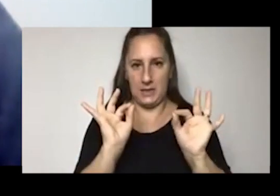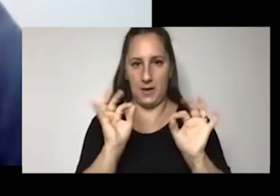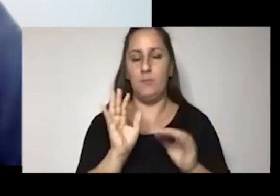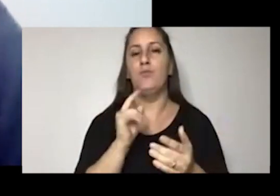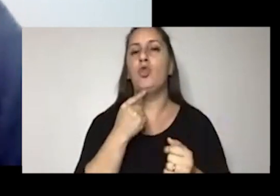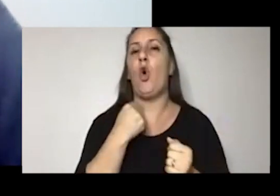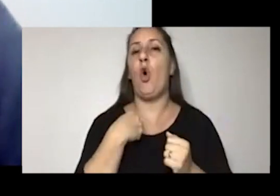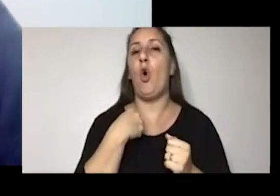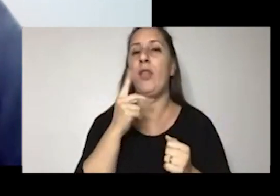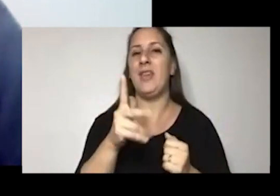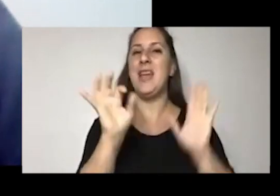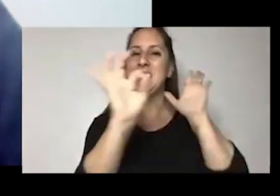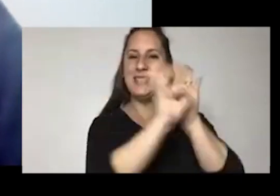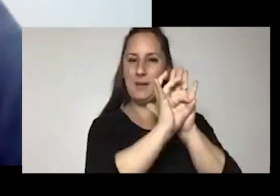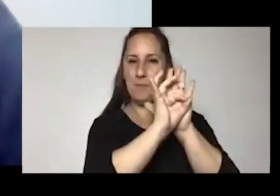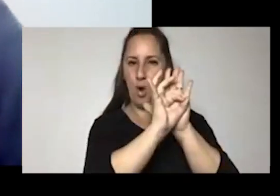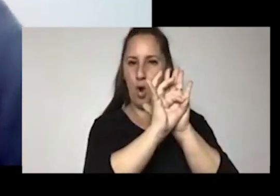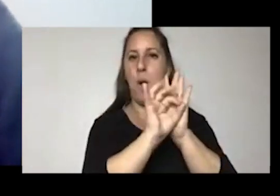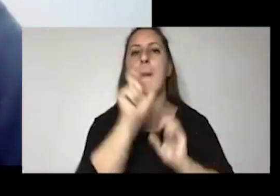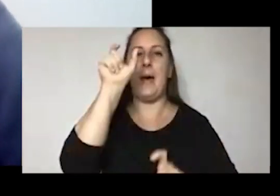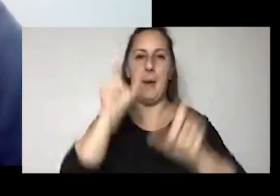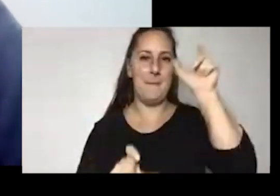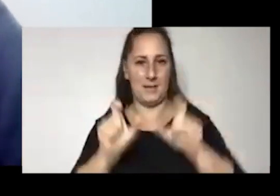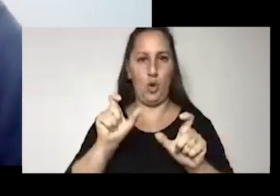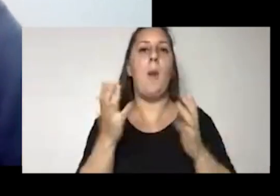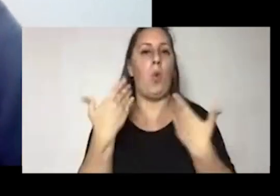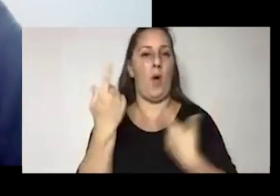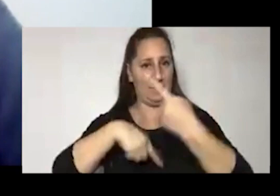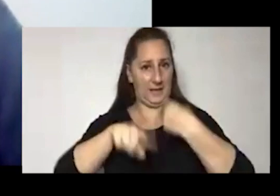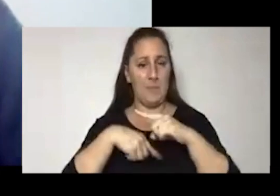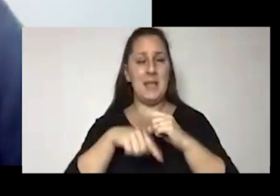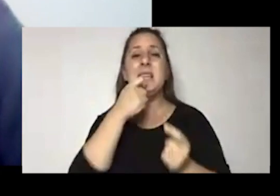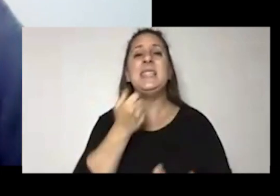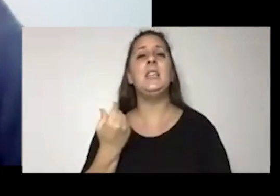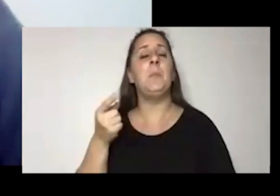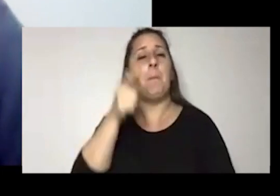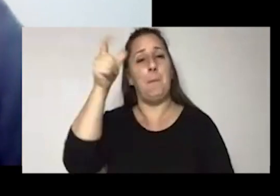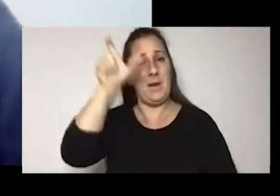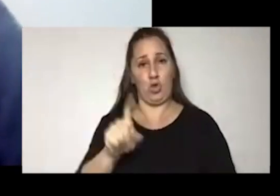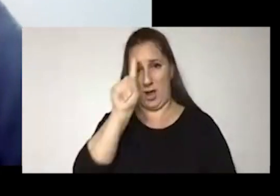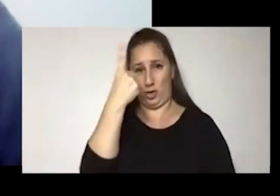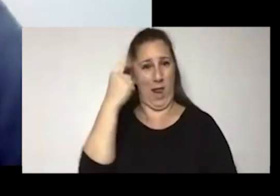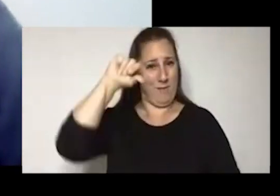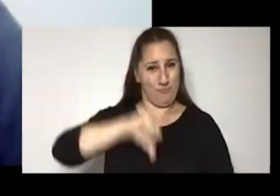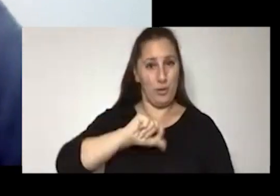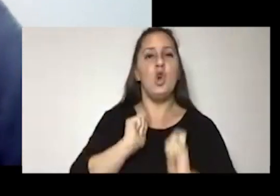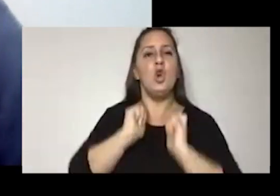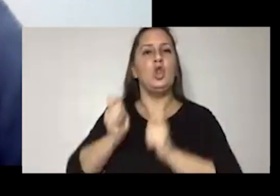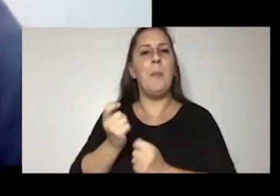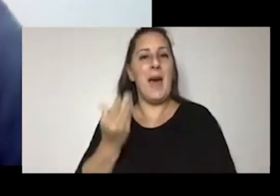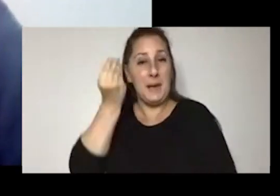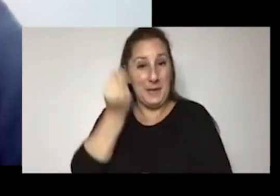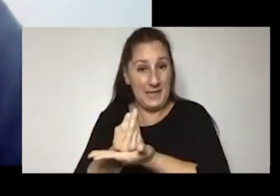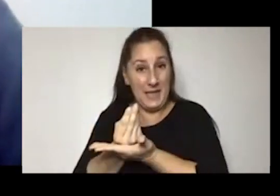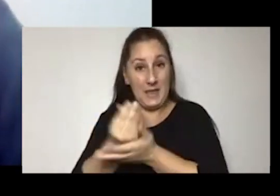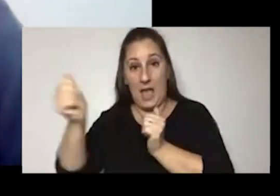para una persona que puede hacer sus propios trámites. Si tiene un representante, bueno, ese representante que acompañó a la persona en